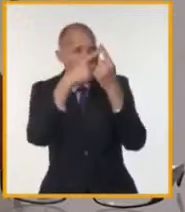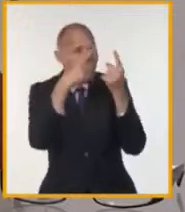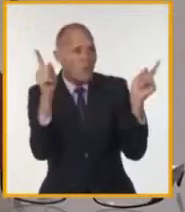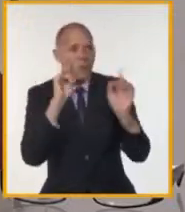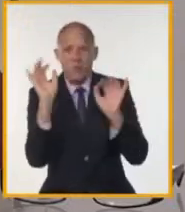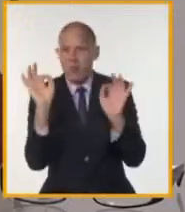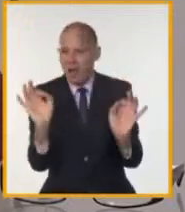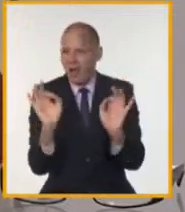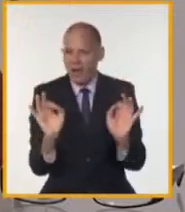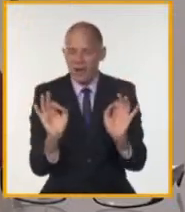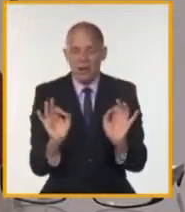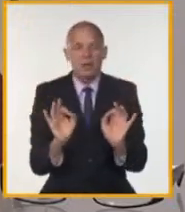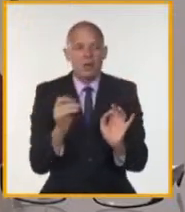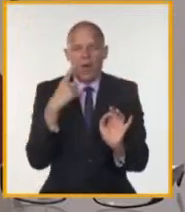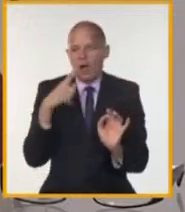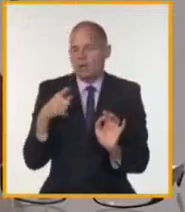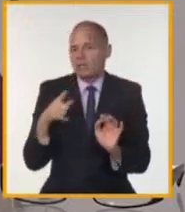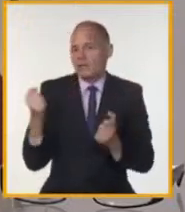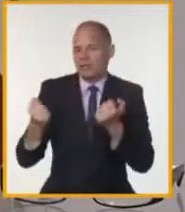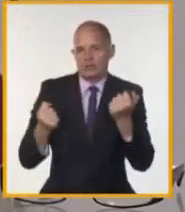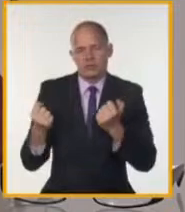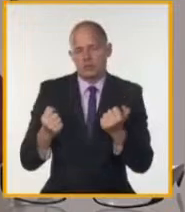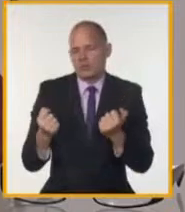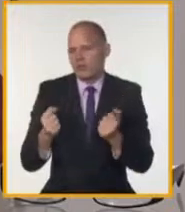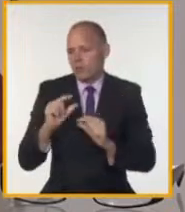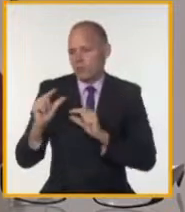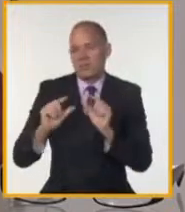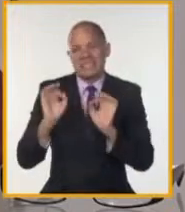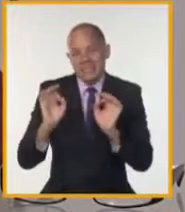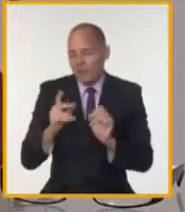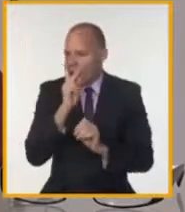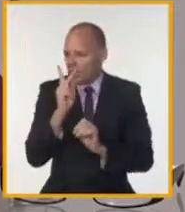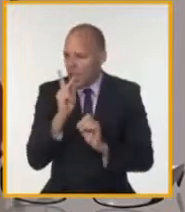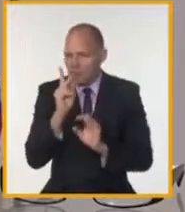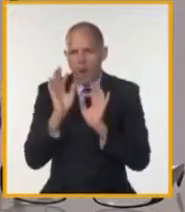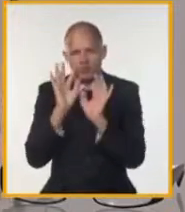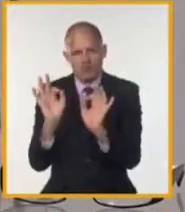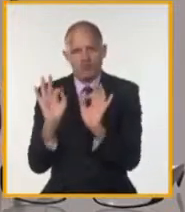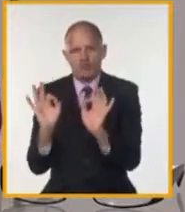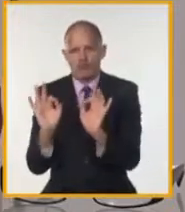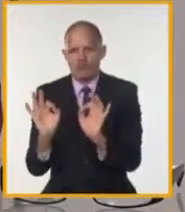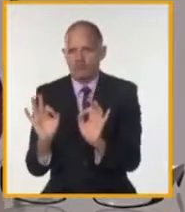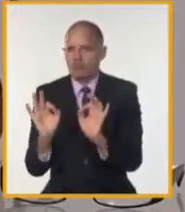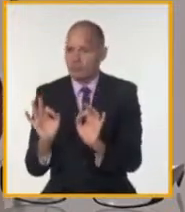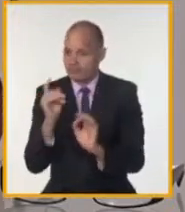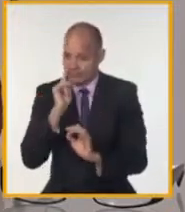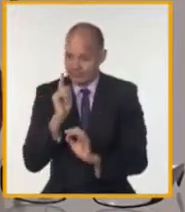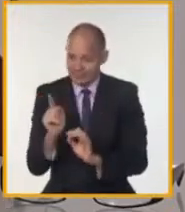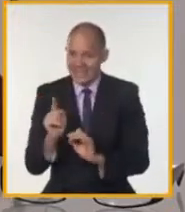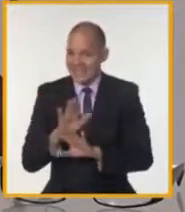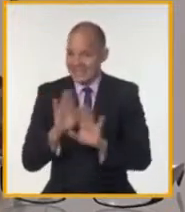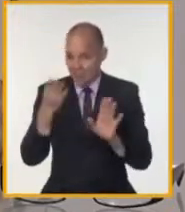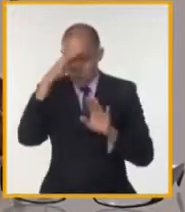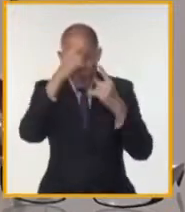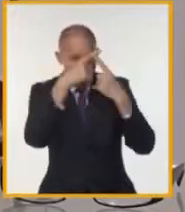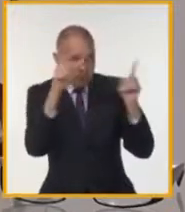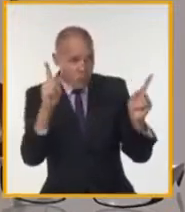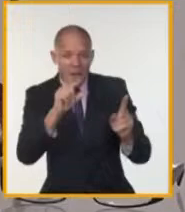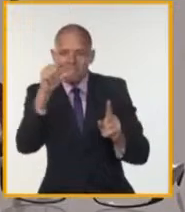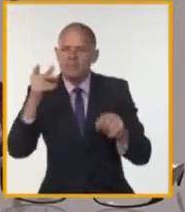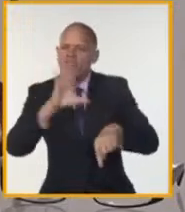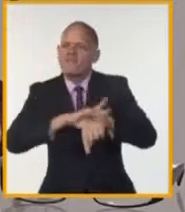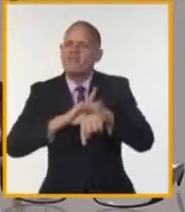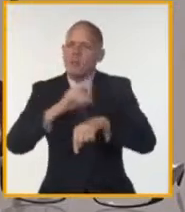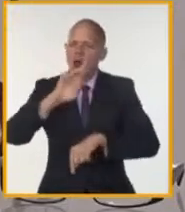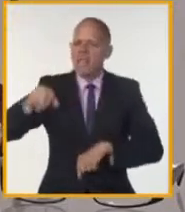acogen esos pacientes. Hoy tenemos son 3.186 pacientes de hemodializados en el país. A todo lo largo del país.